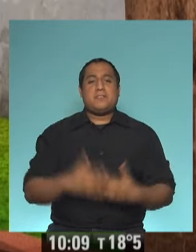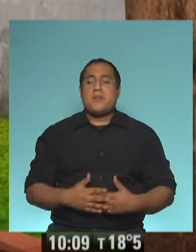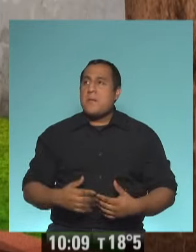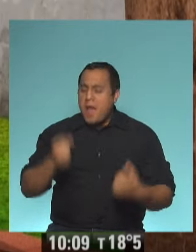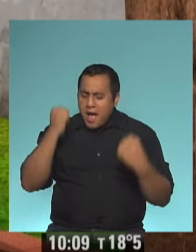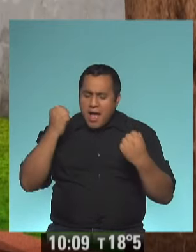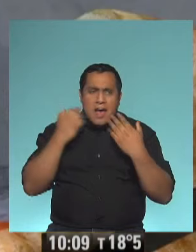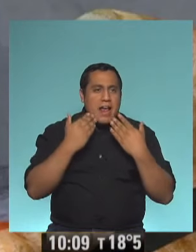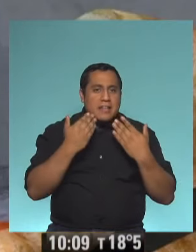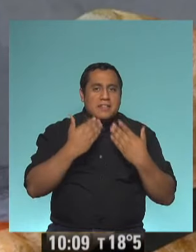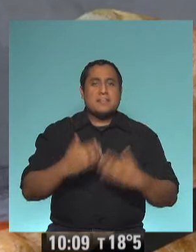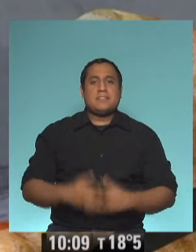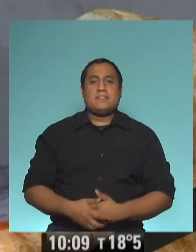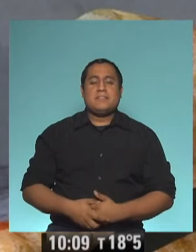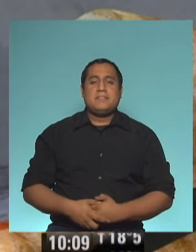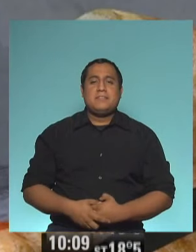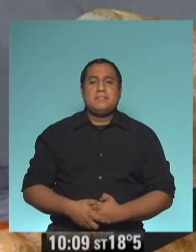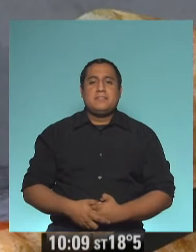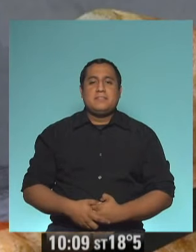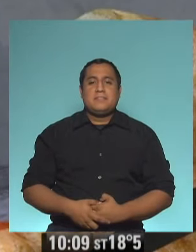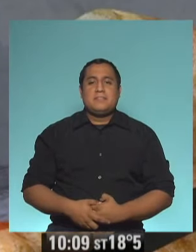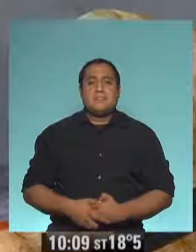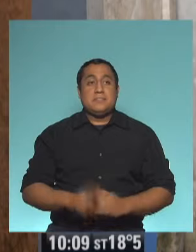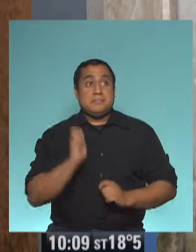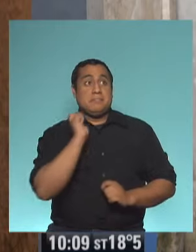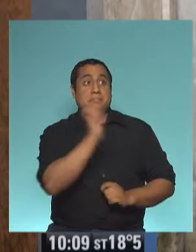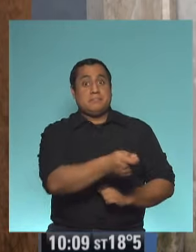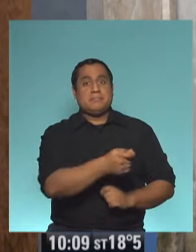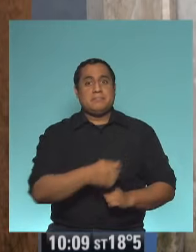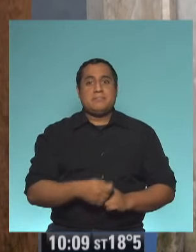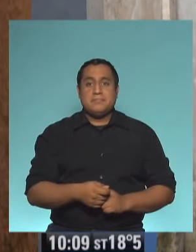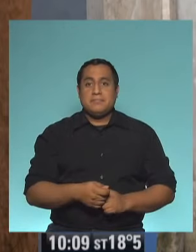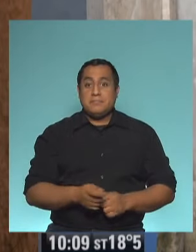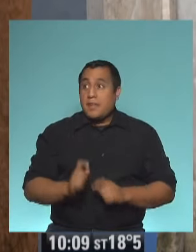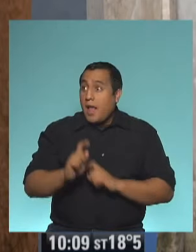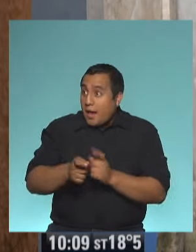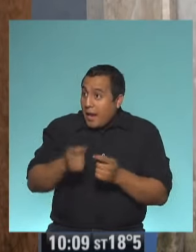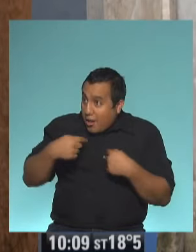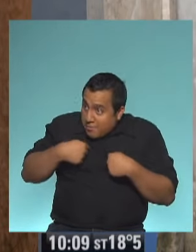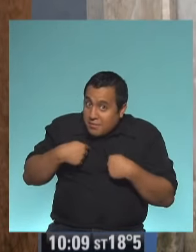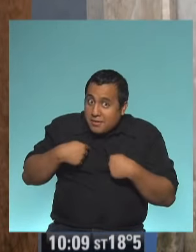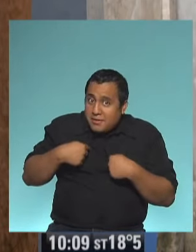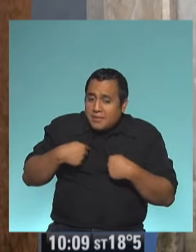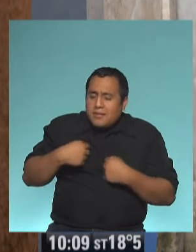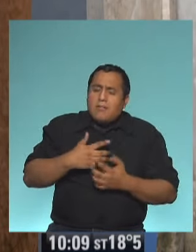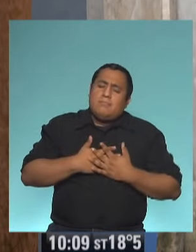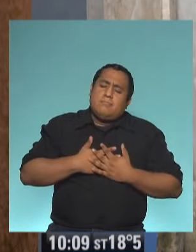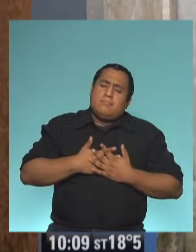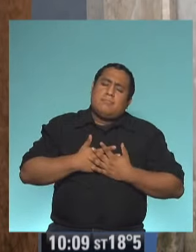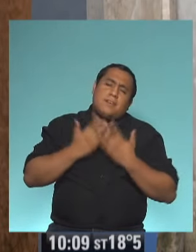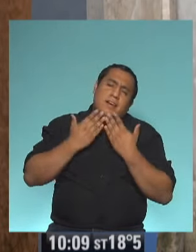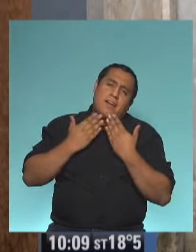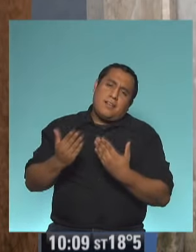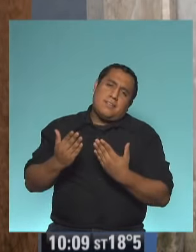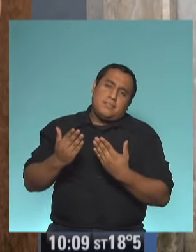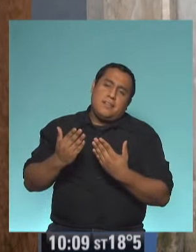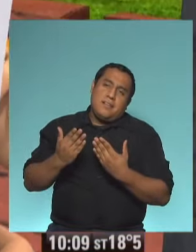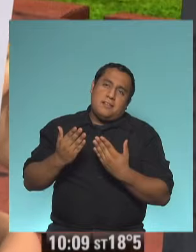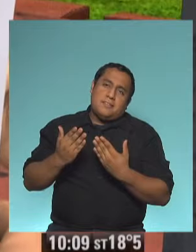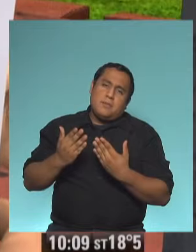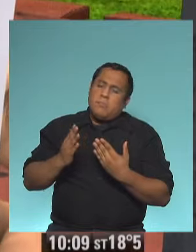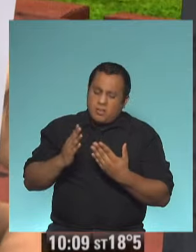Bien, gracias. Nachito. Toma. ¿Era un regalo para mí? Ay, gracias. Pero